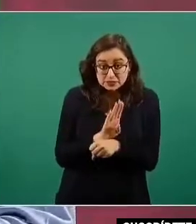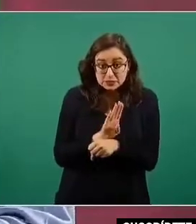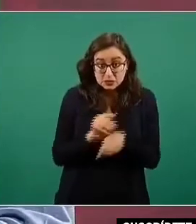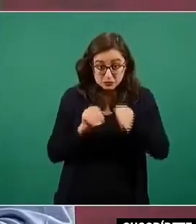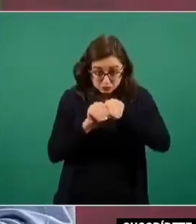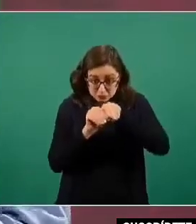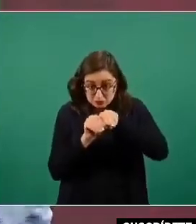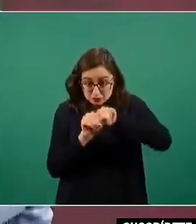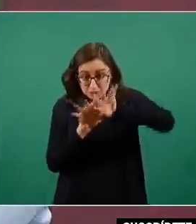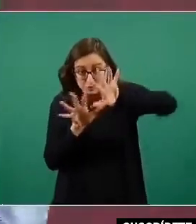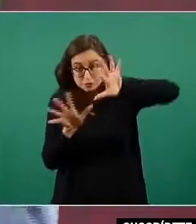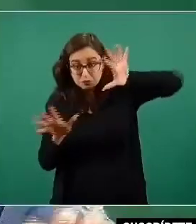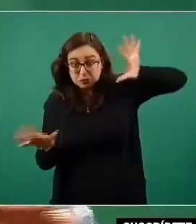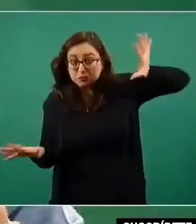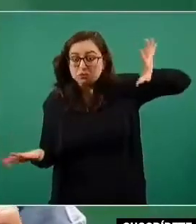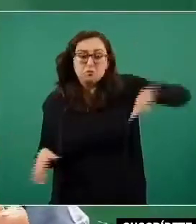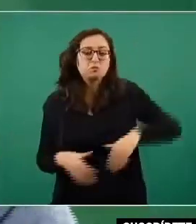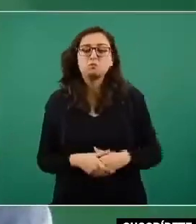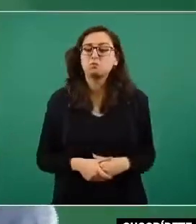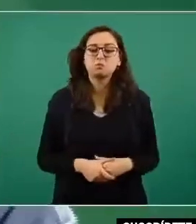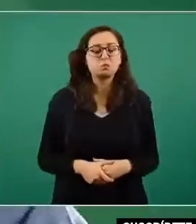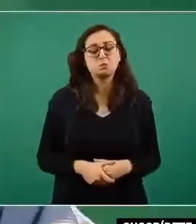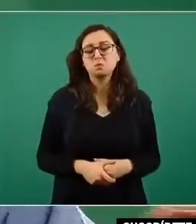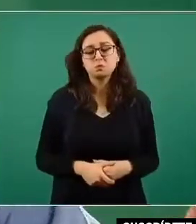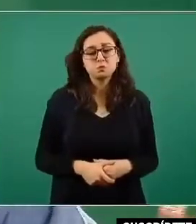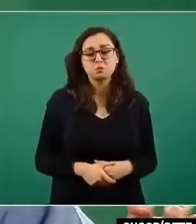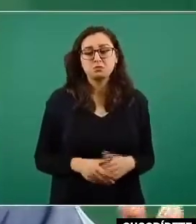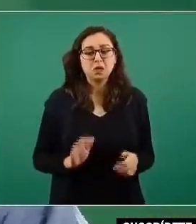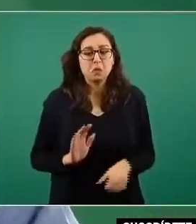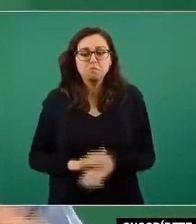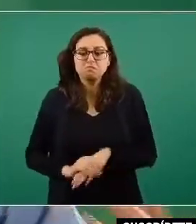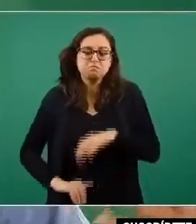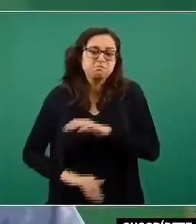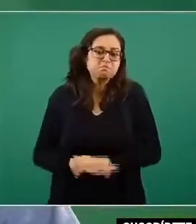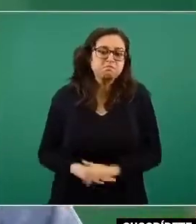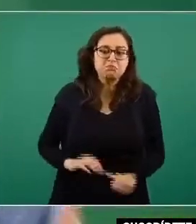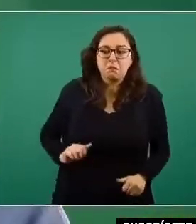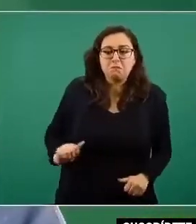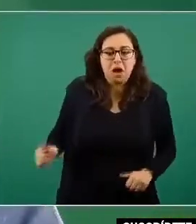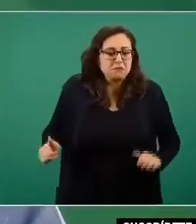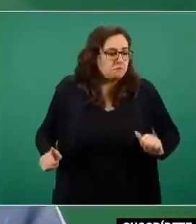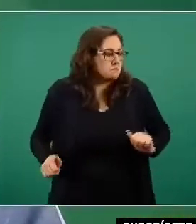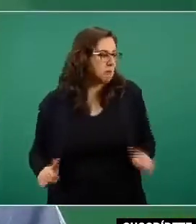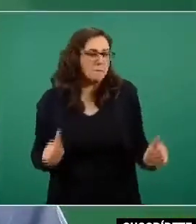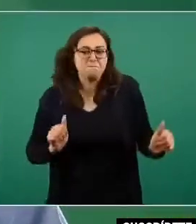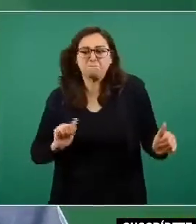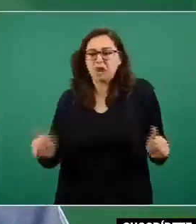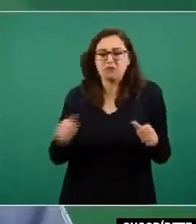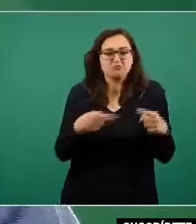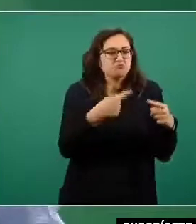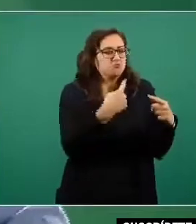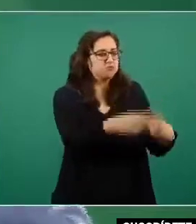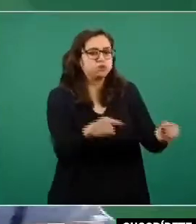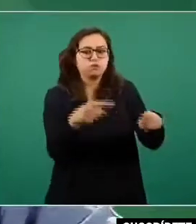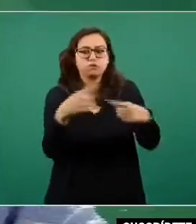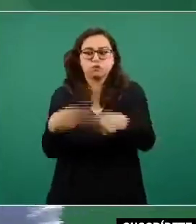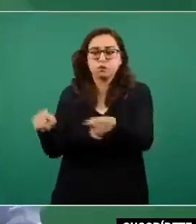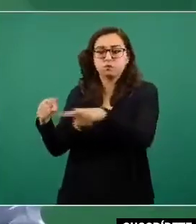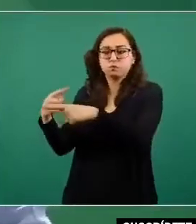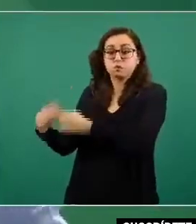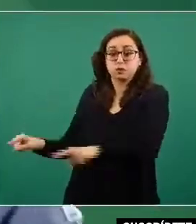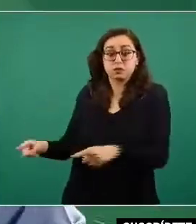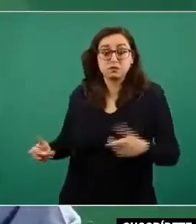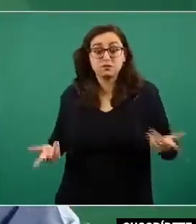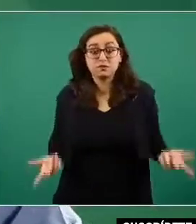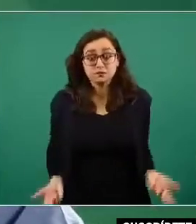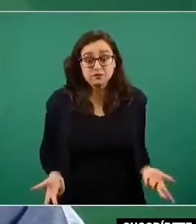nacional se diluye porque cada quien hace un modelo de operación diferente y se aleja de